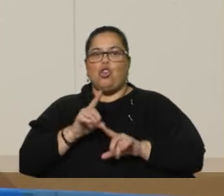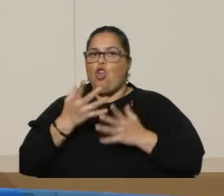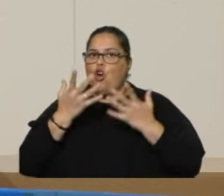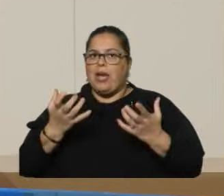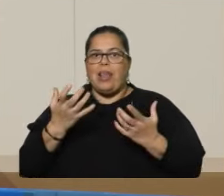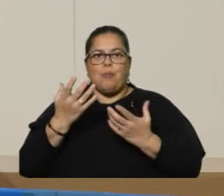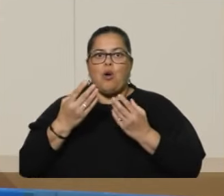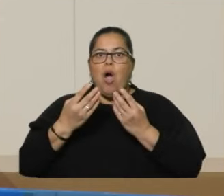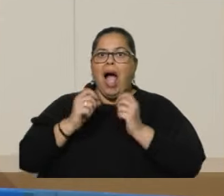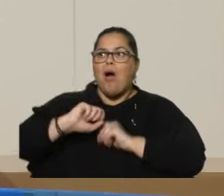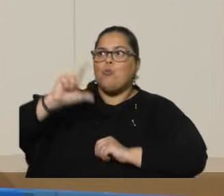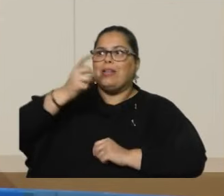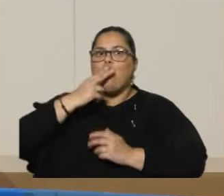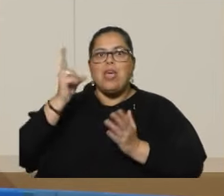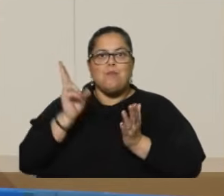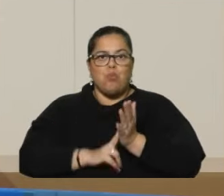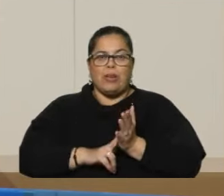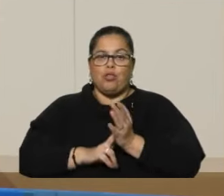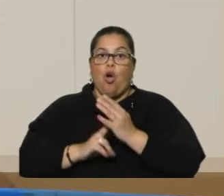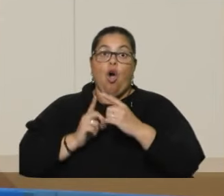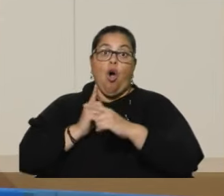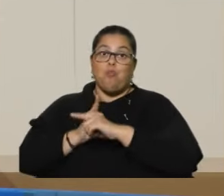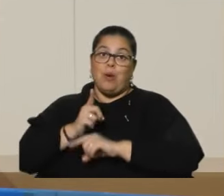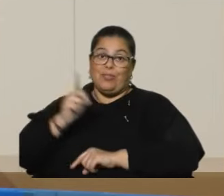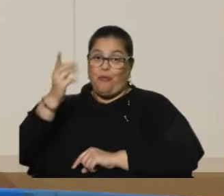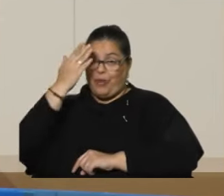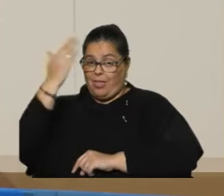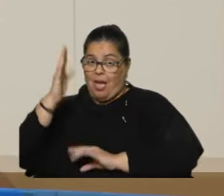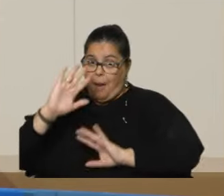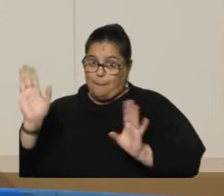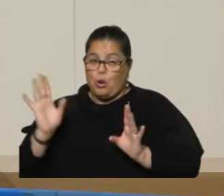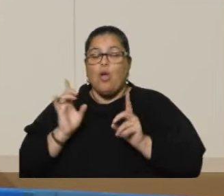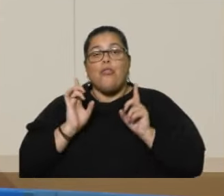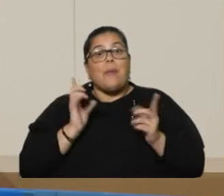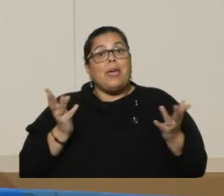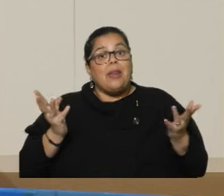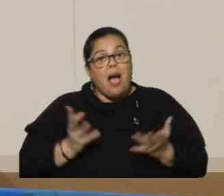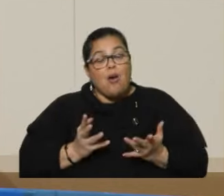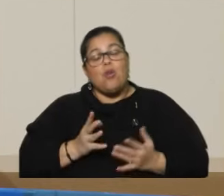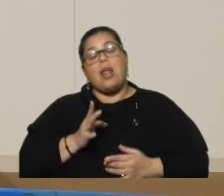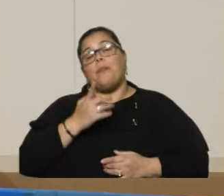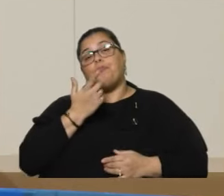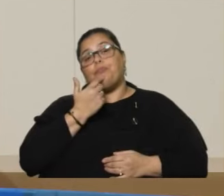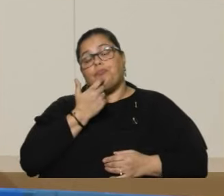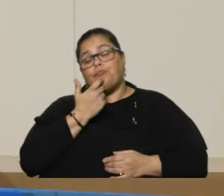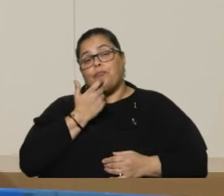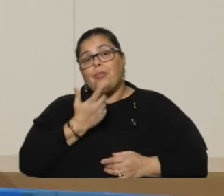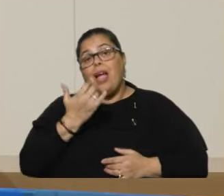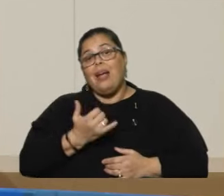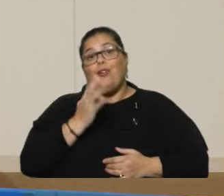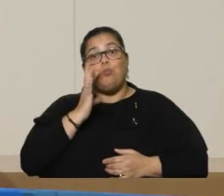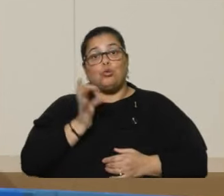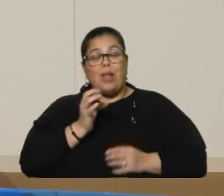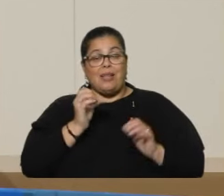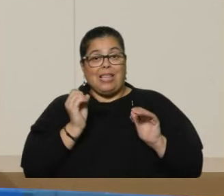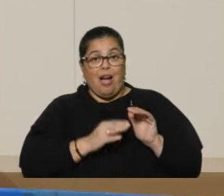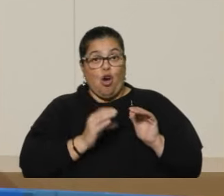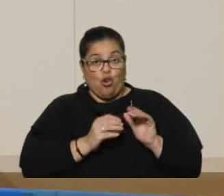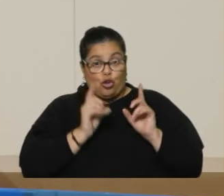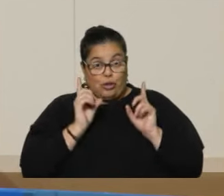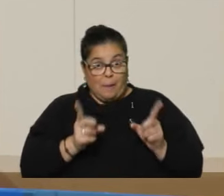es un tema importante. ¿Por dónde? Bueno, nosotros acá planteamos que para hay algunas oportunidades de ahorro